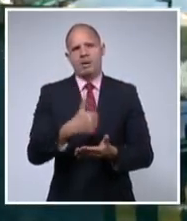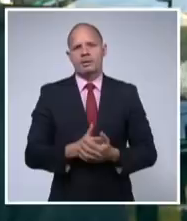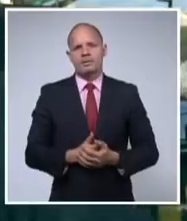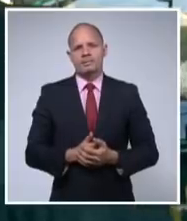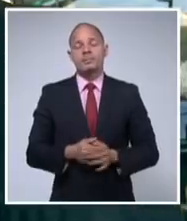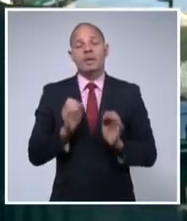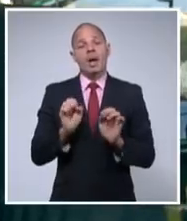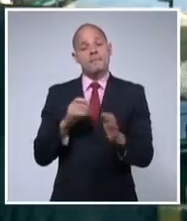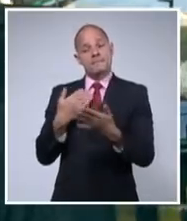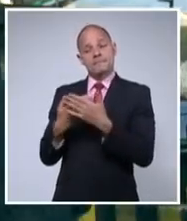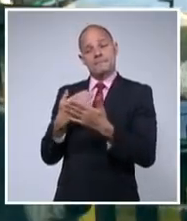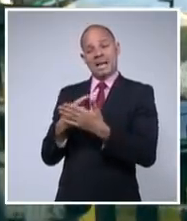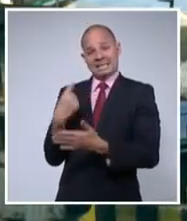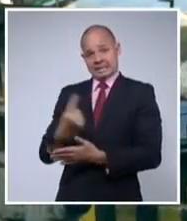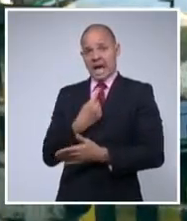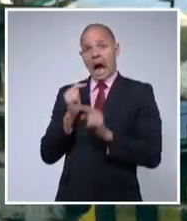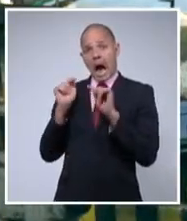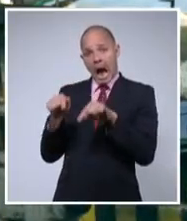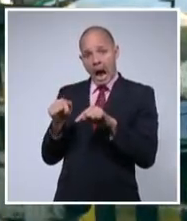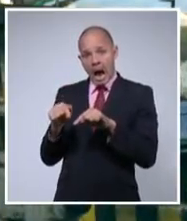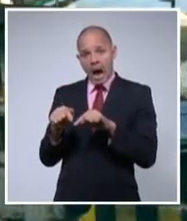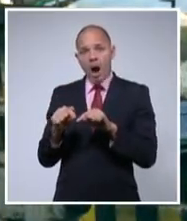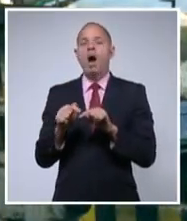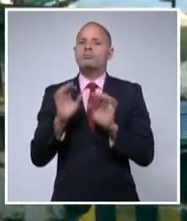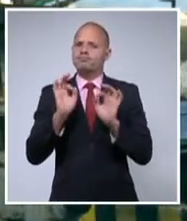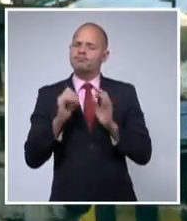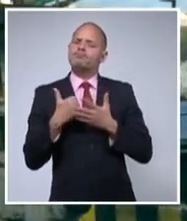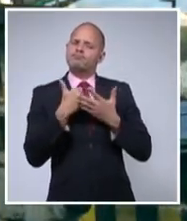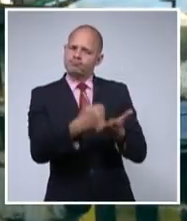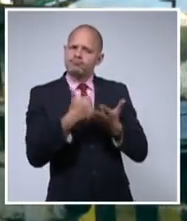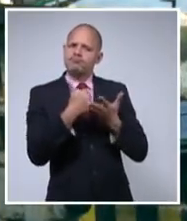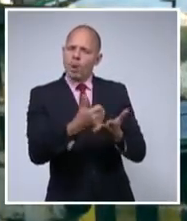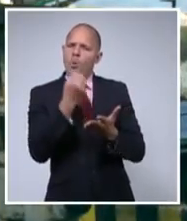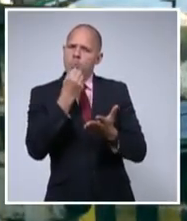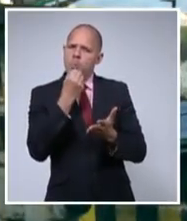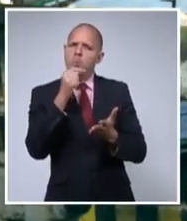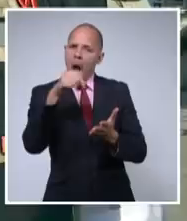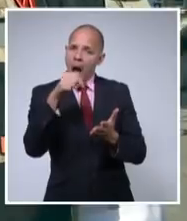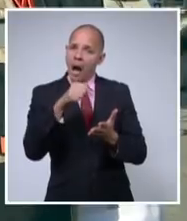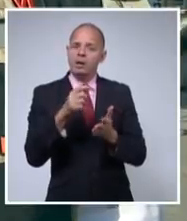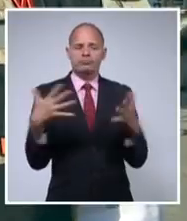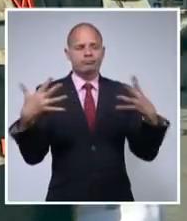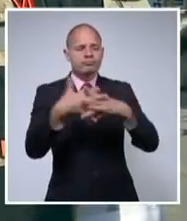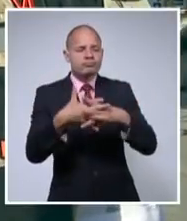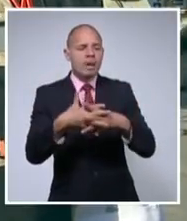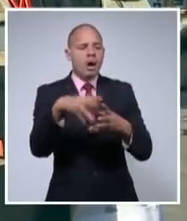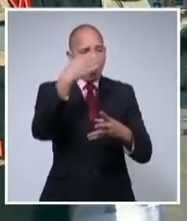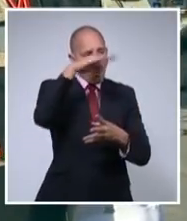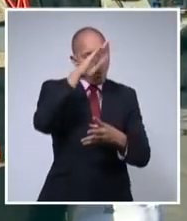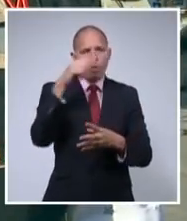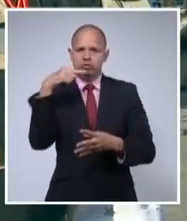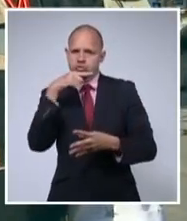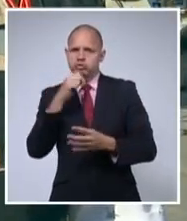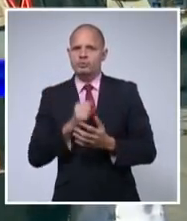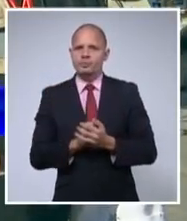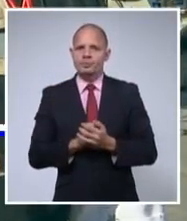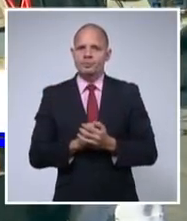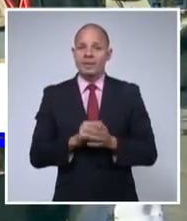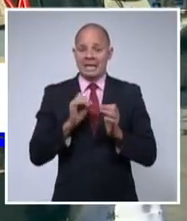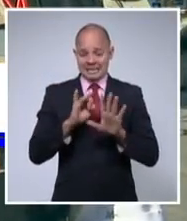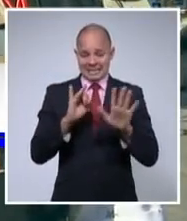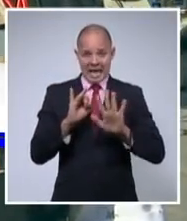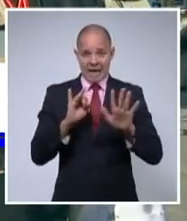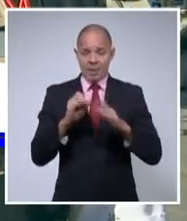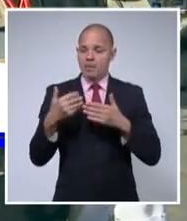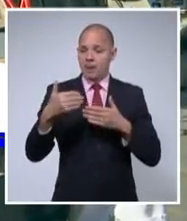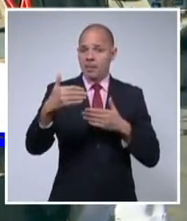interesado en desarrollo y progresión de cooperación entre Rusia y Cuba. Van a sumar 58 las locomotoras